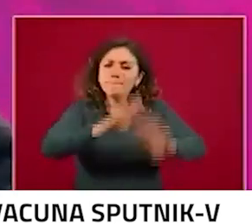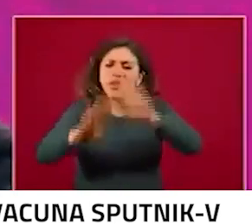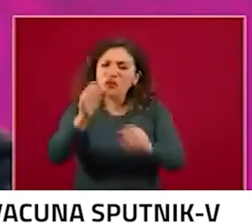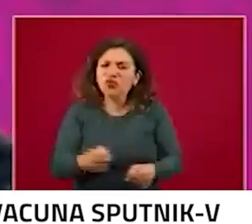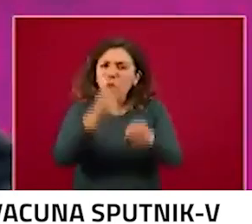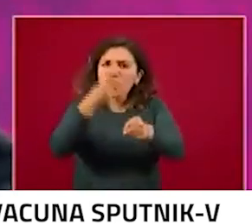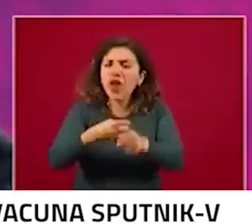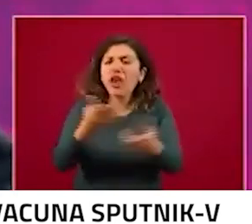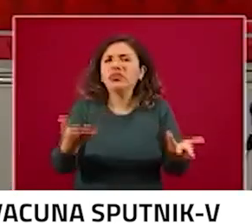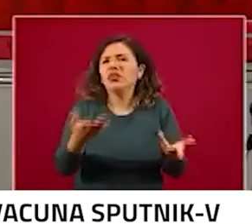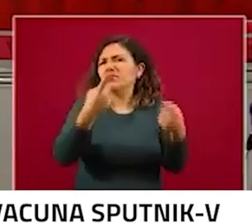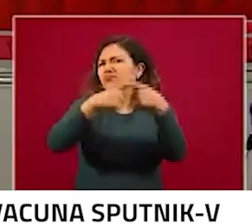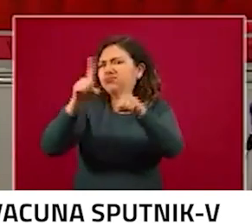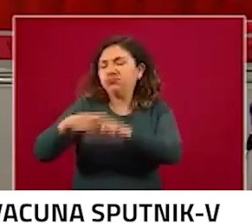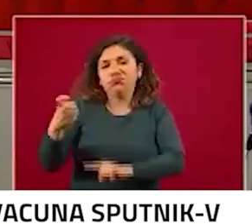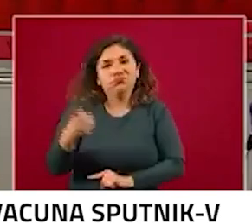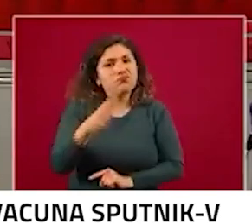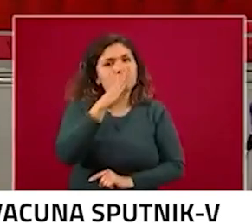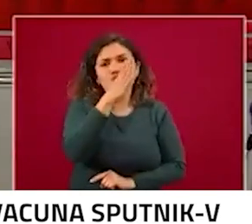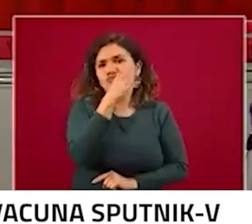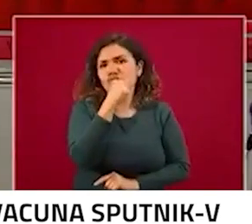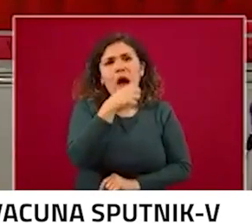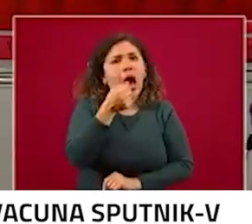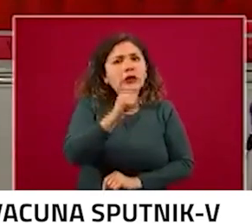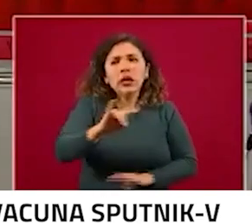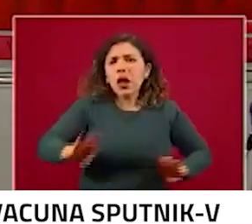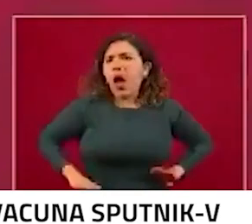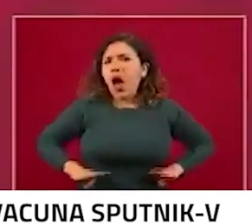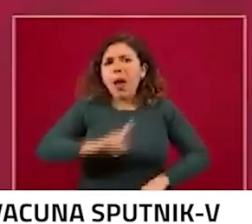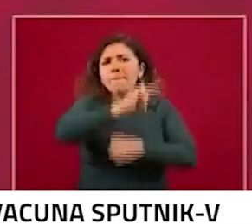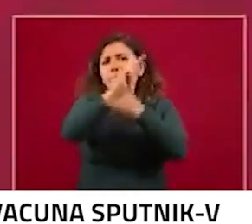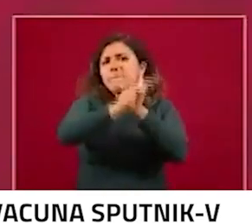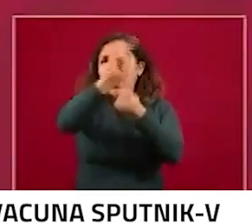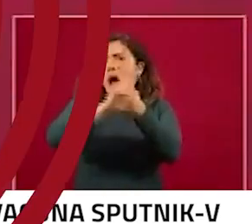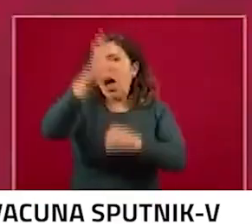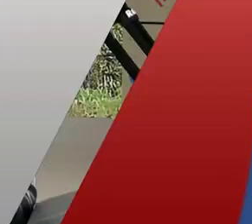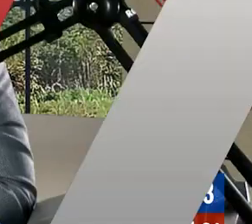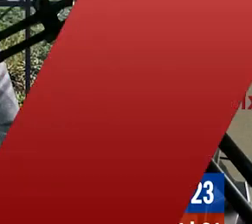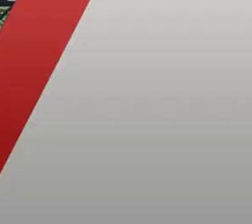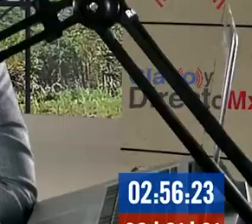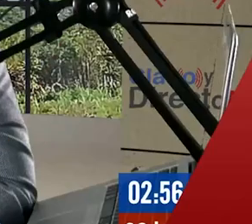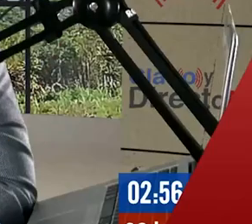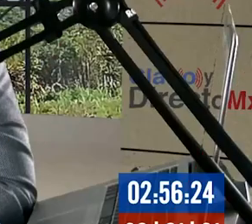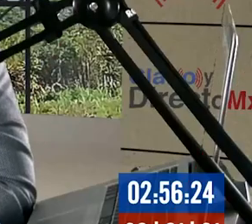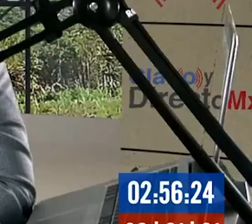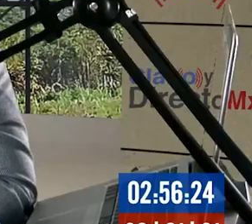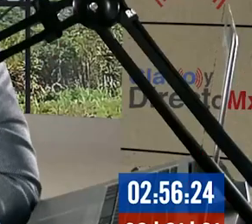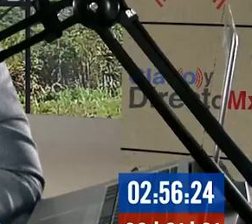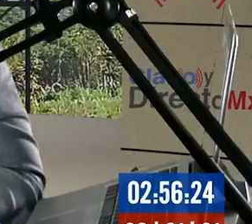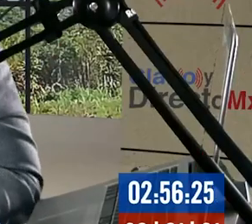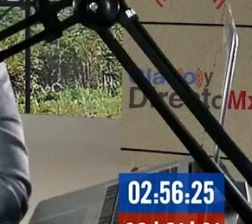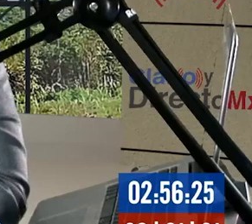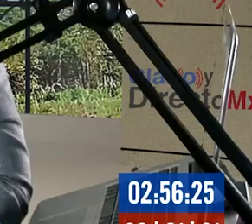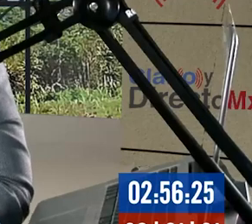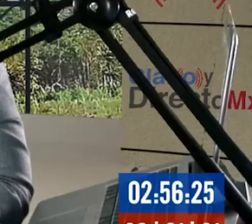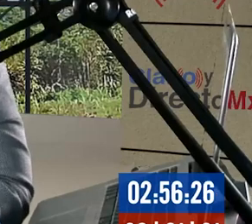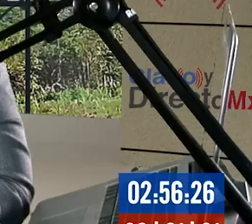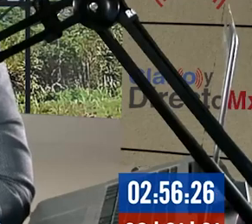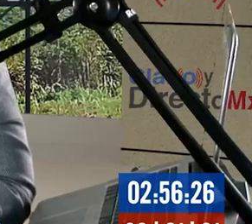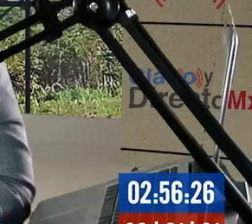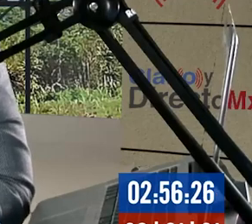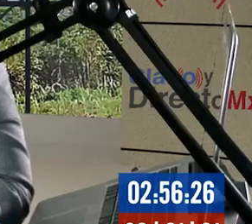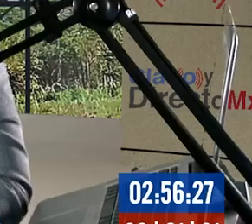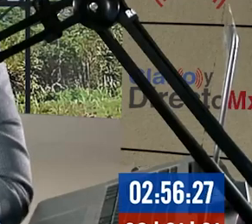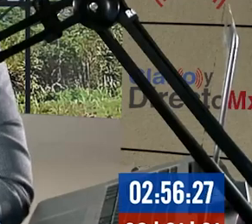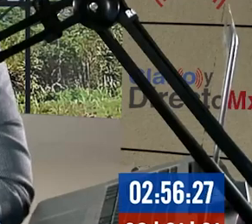bioseguridad, y esto en todos los países es un estándar ético de práctica de seguridad. Bien, entonces, no